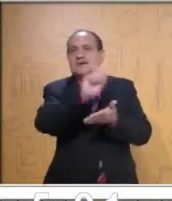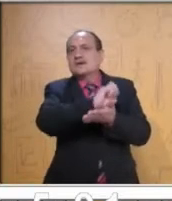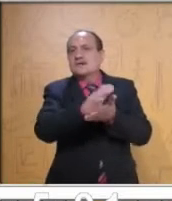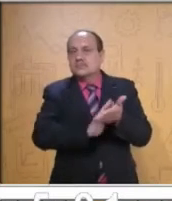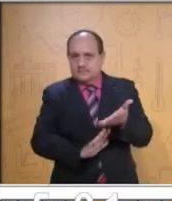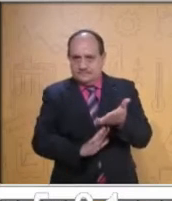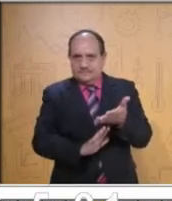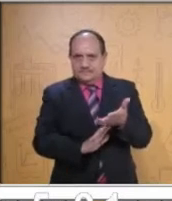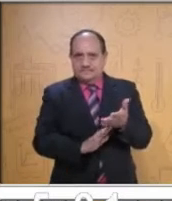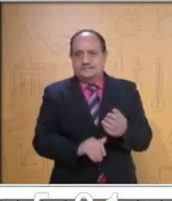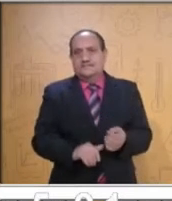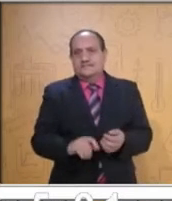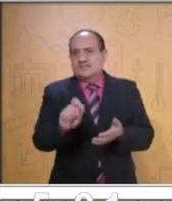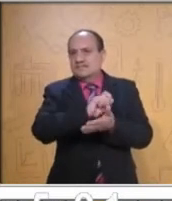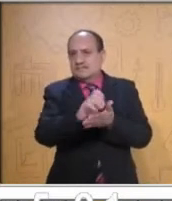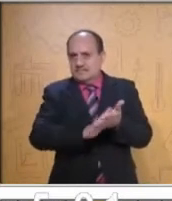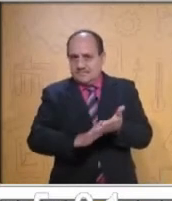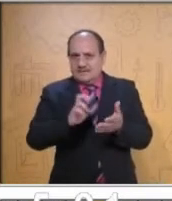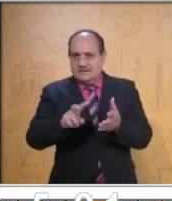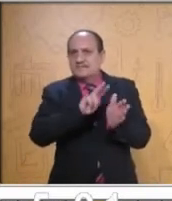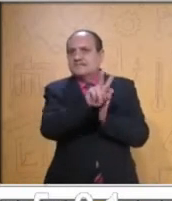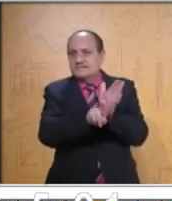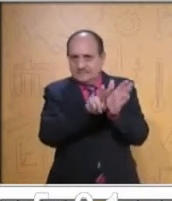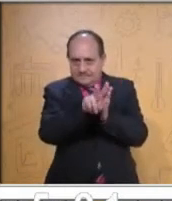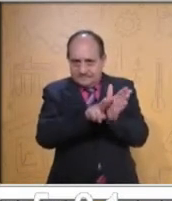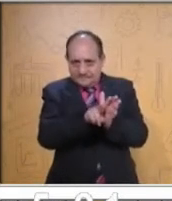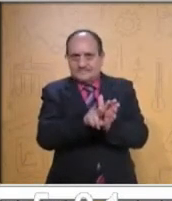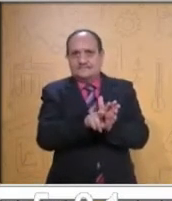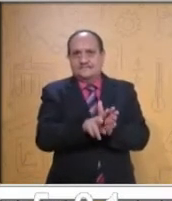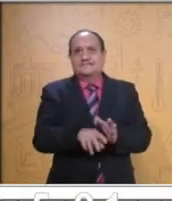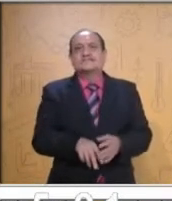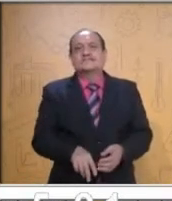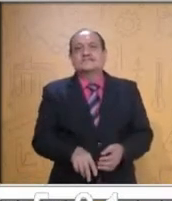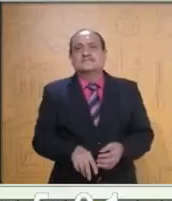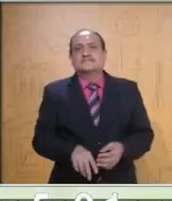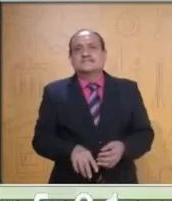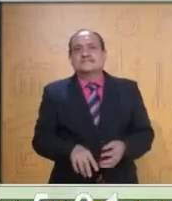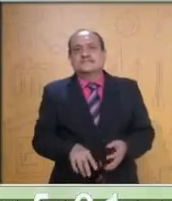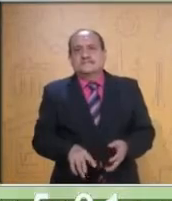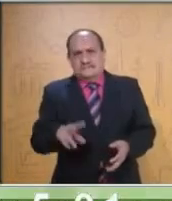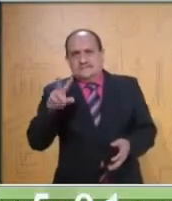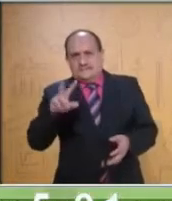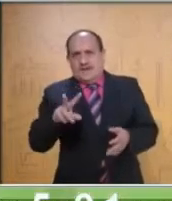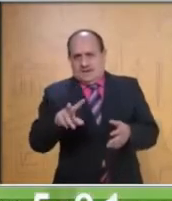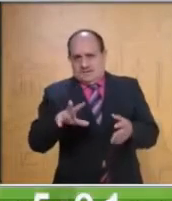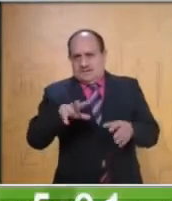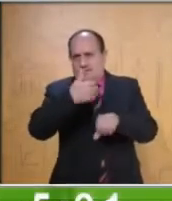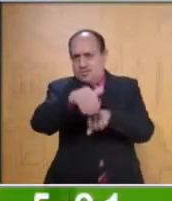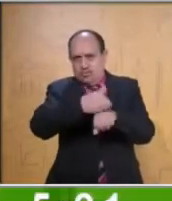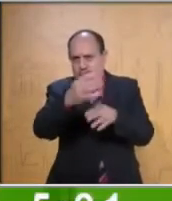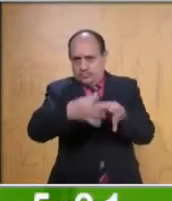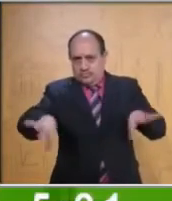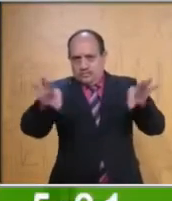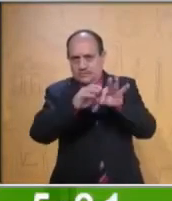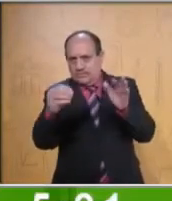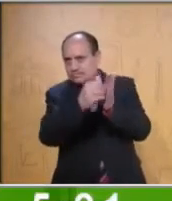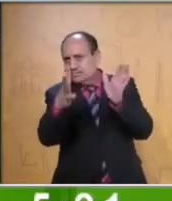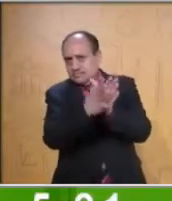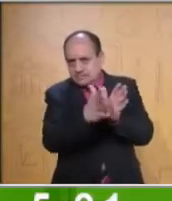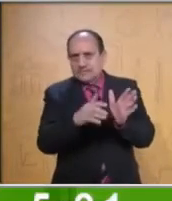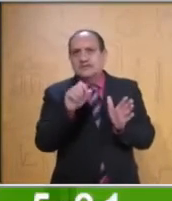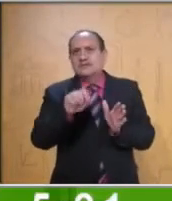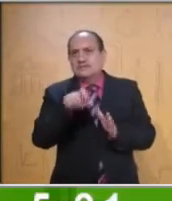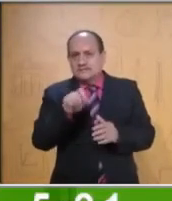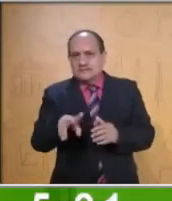anotaran, que tomaran nota tanto del video, ¿sí? que veíamos pues datos importantes y de aplicación y